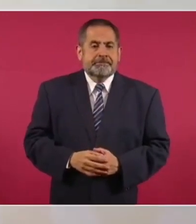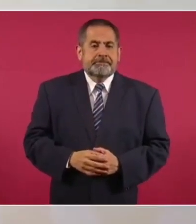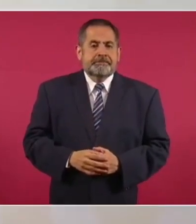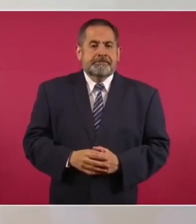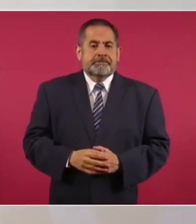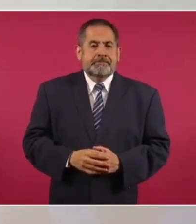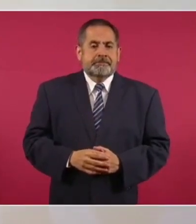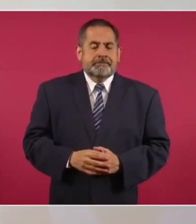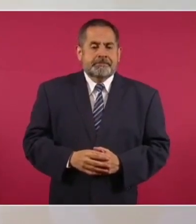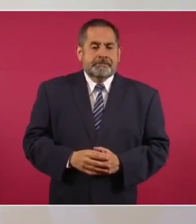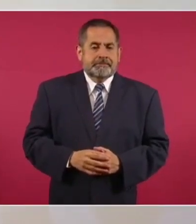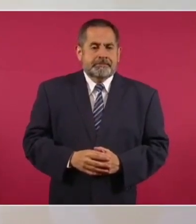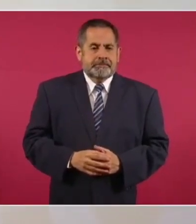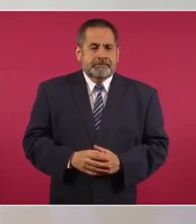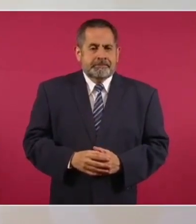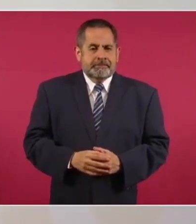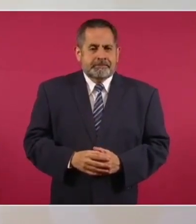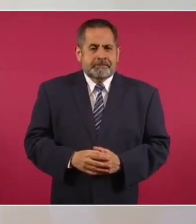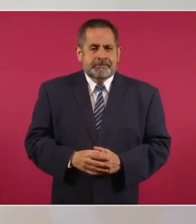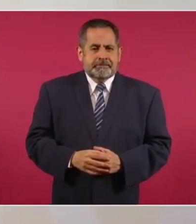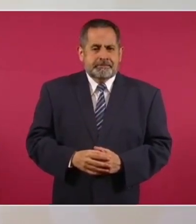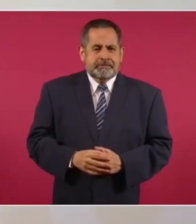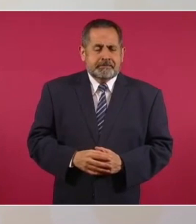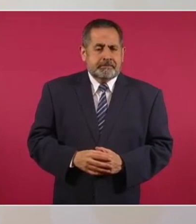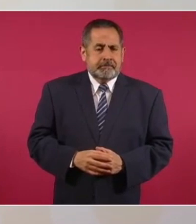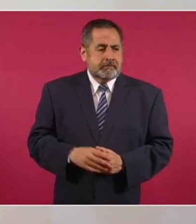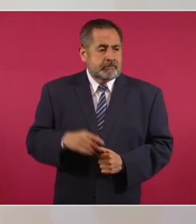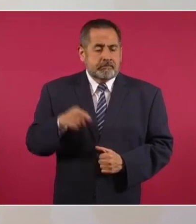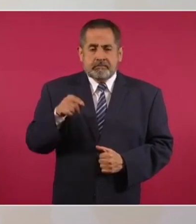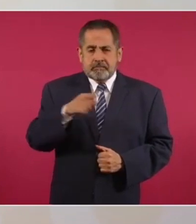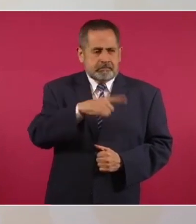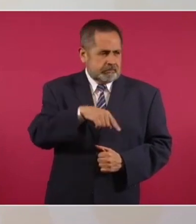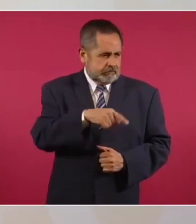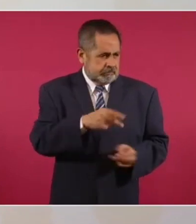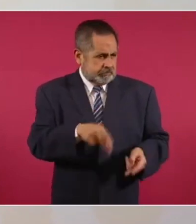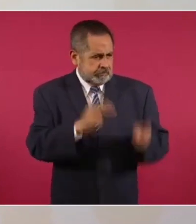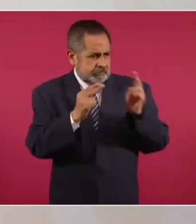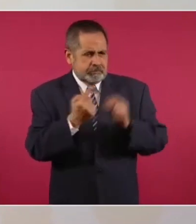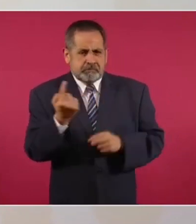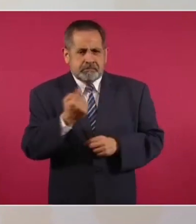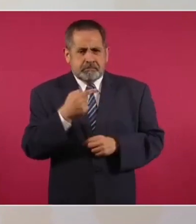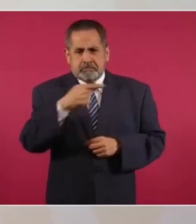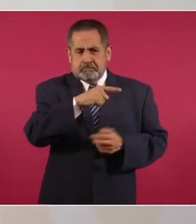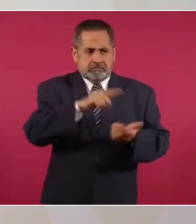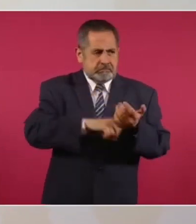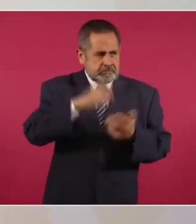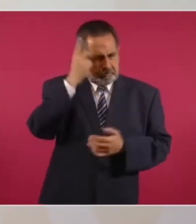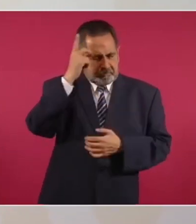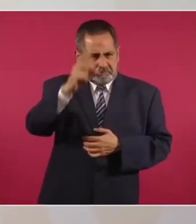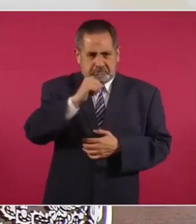que no eran afectados directos, que no eran propietarios,